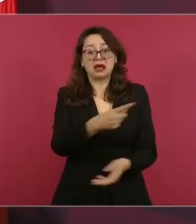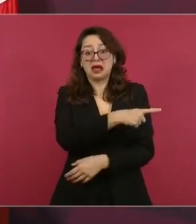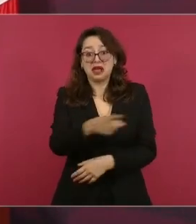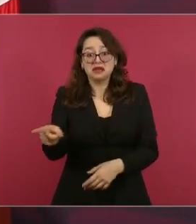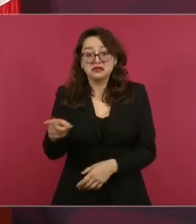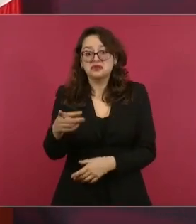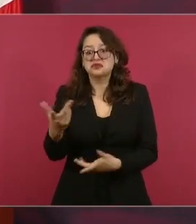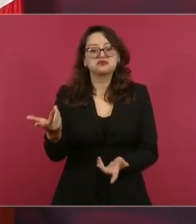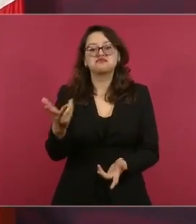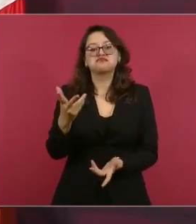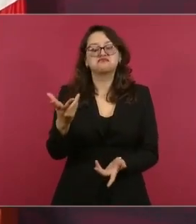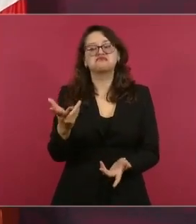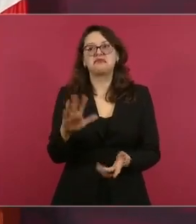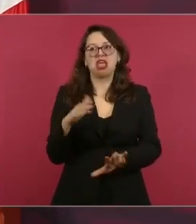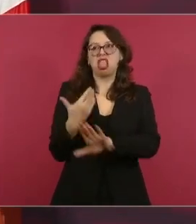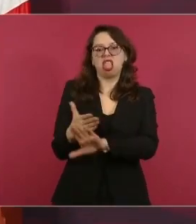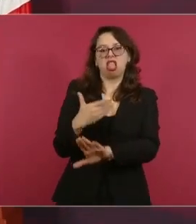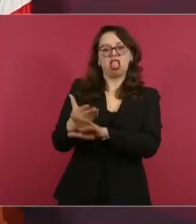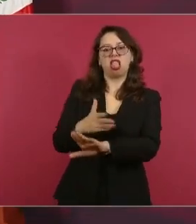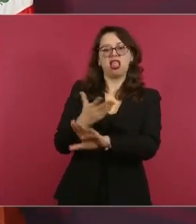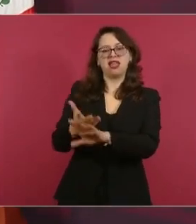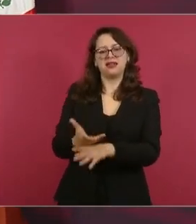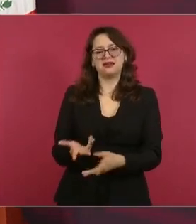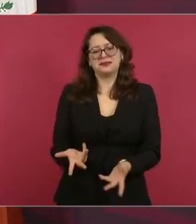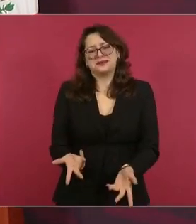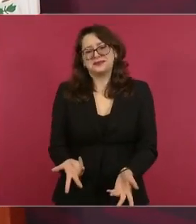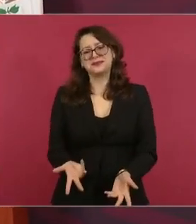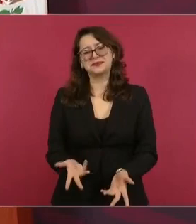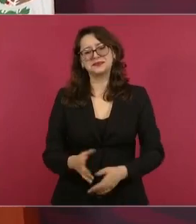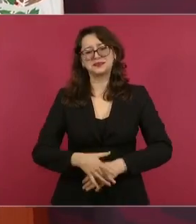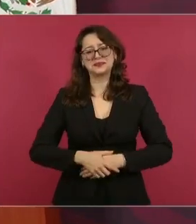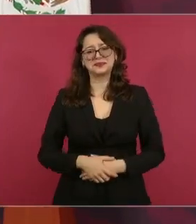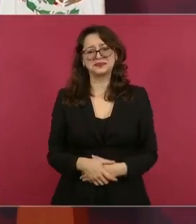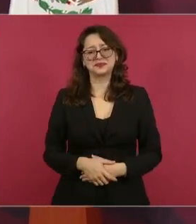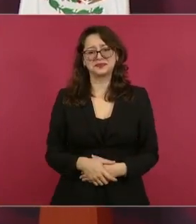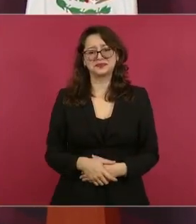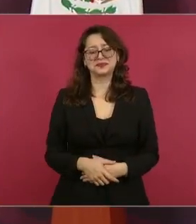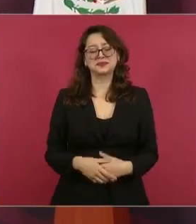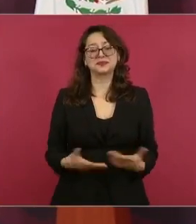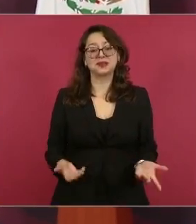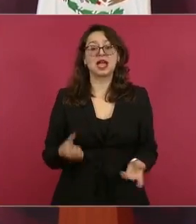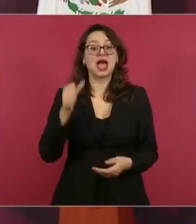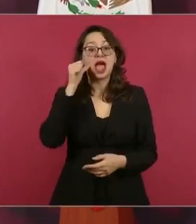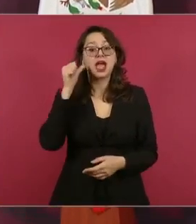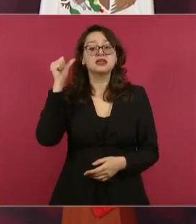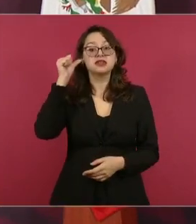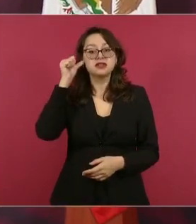ayer está lloviendo de que la presidenta de Acapulco celebró